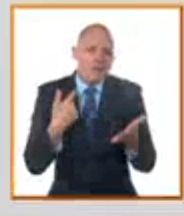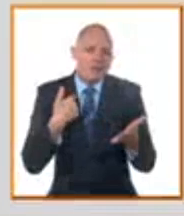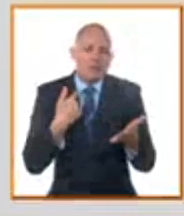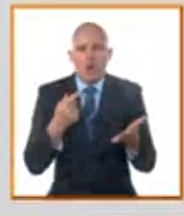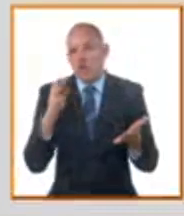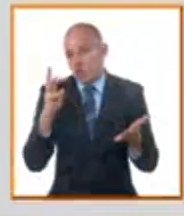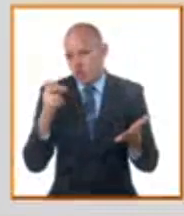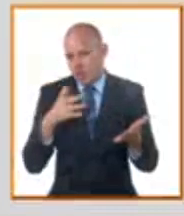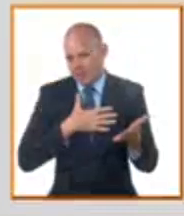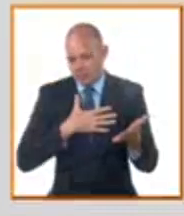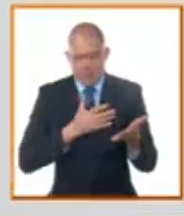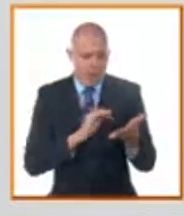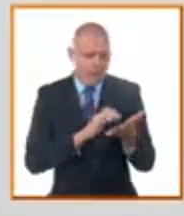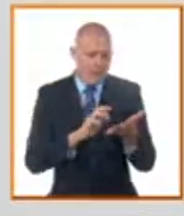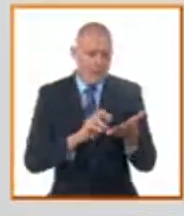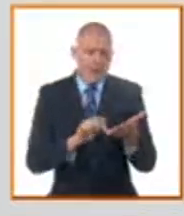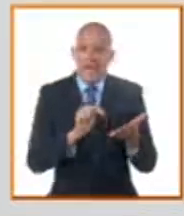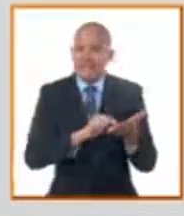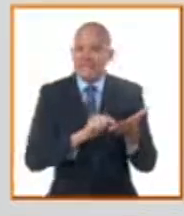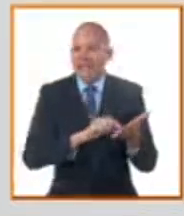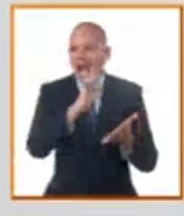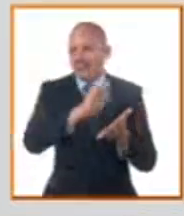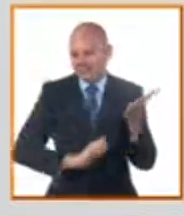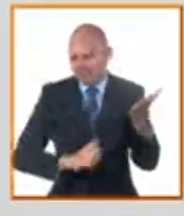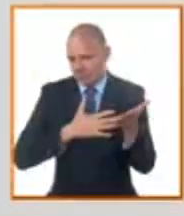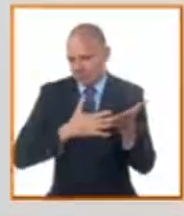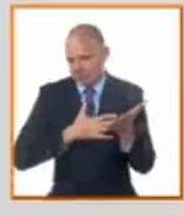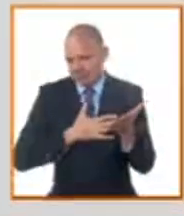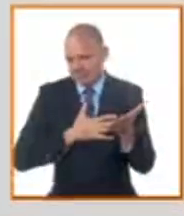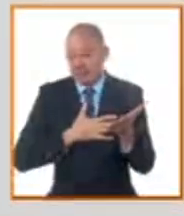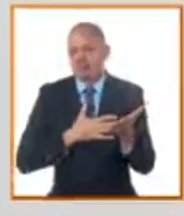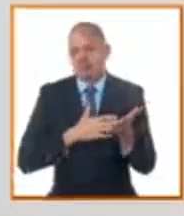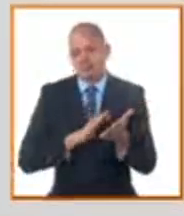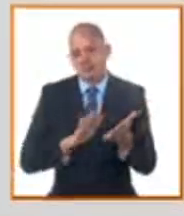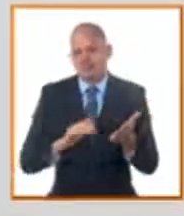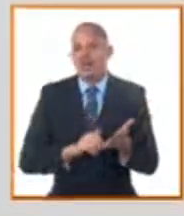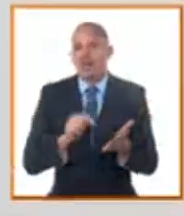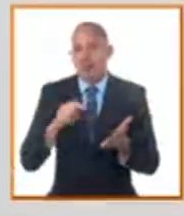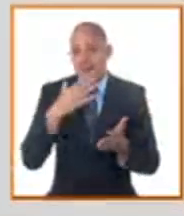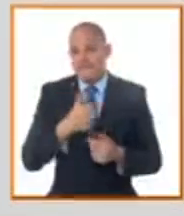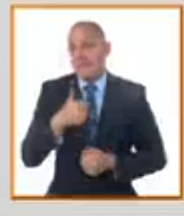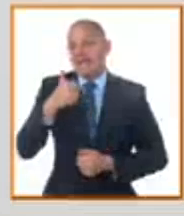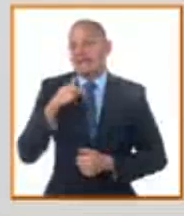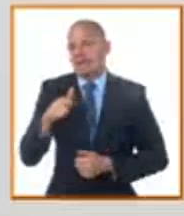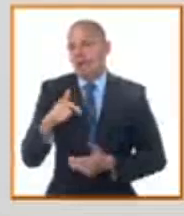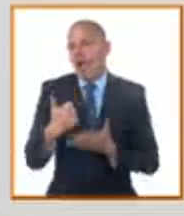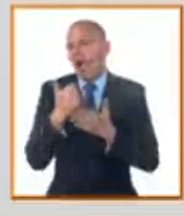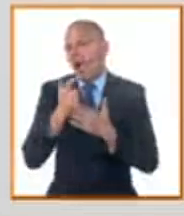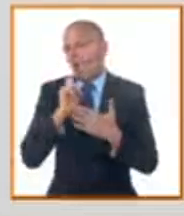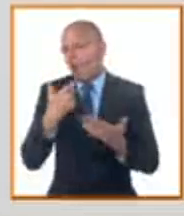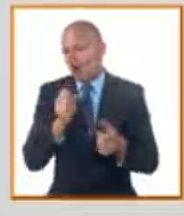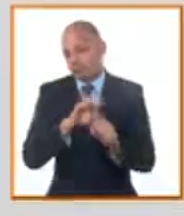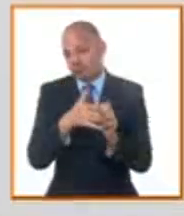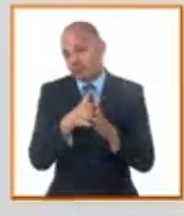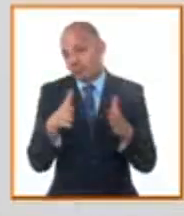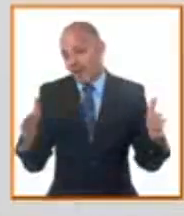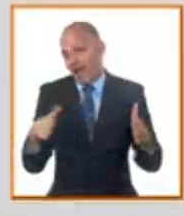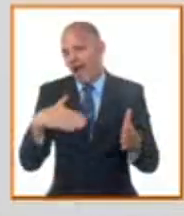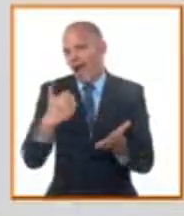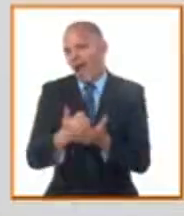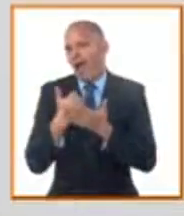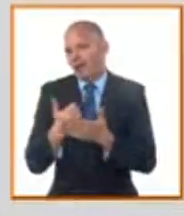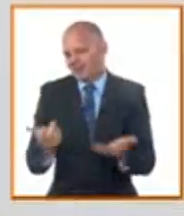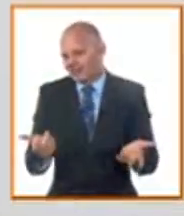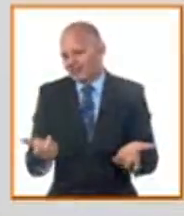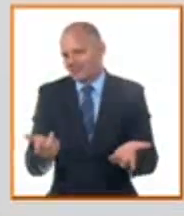sobre todo en el principio, cuando en marzo comenzamos con la pandemia. Hubiera sido más difícil, sin duda, enfrentar los tiempos de pandemia sin